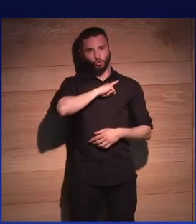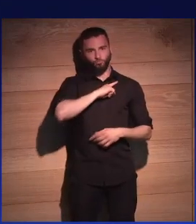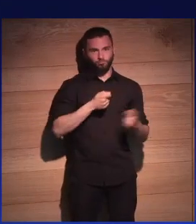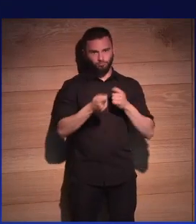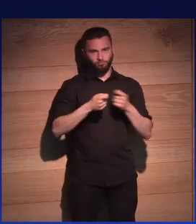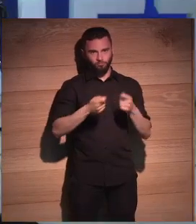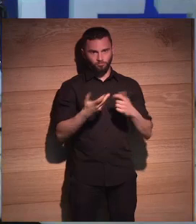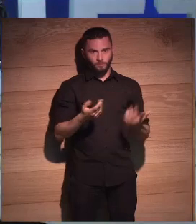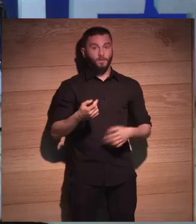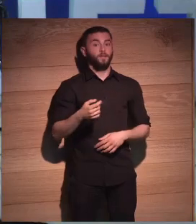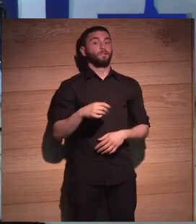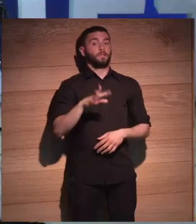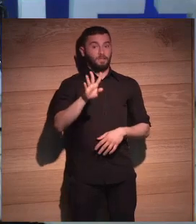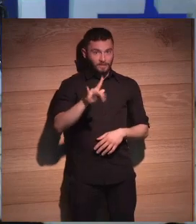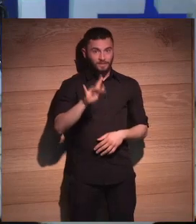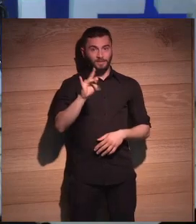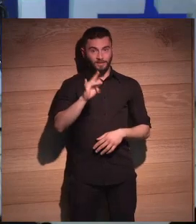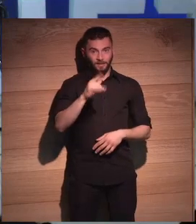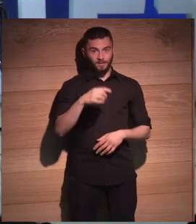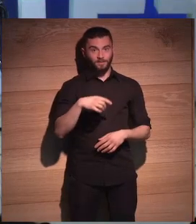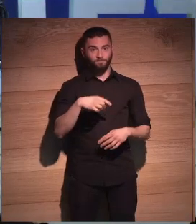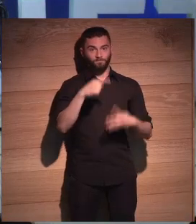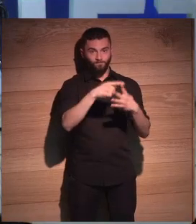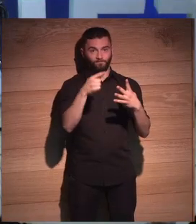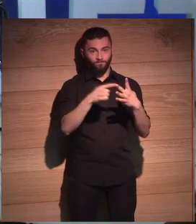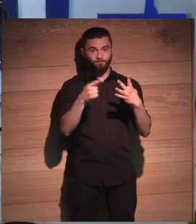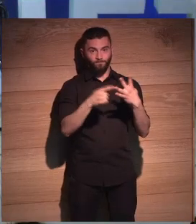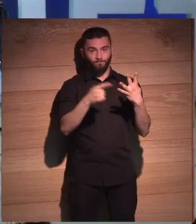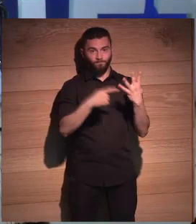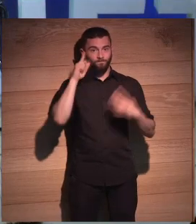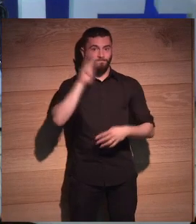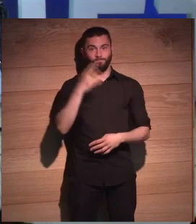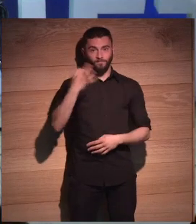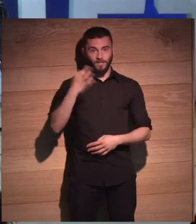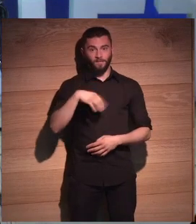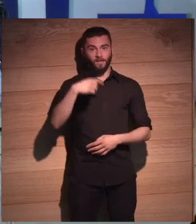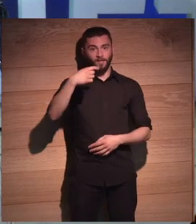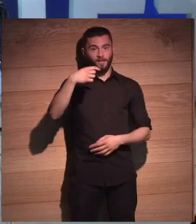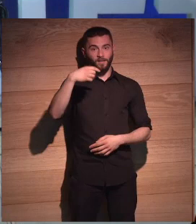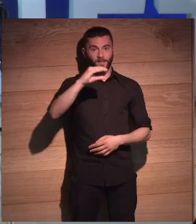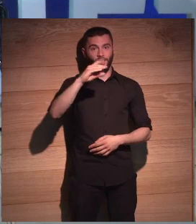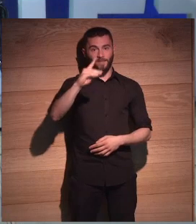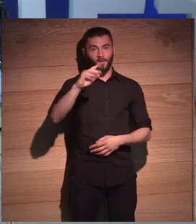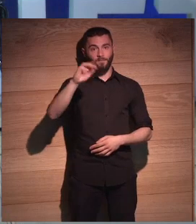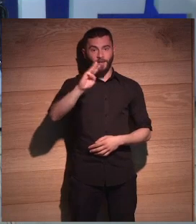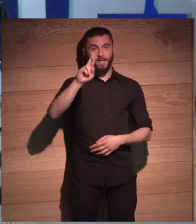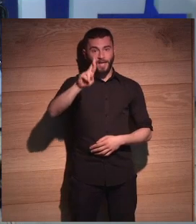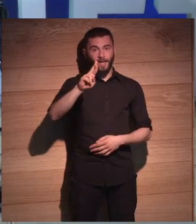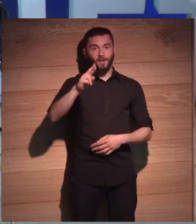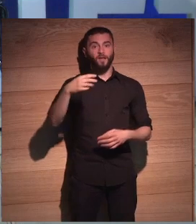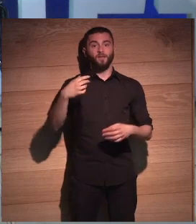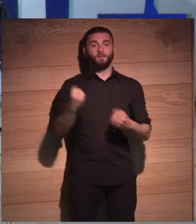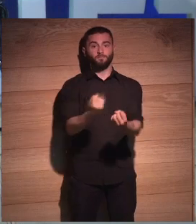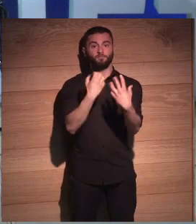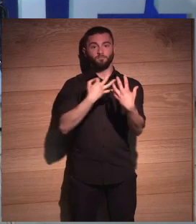sí. Bueno, hay que ver esos puntos que dices porque, de hecho, según la GDPR, están obligados a informarnos cuando tienen